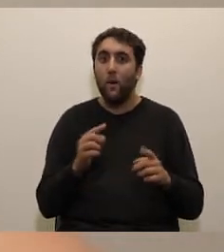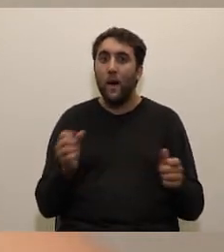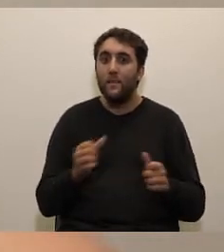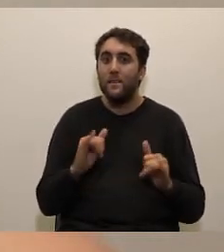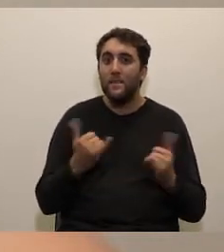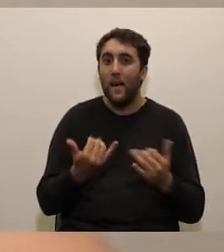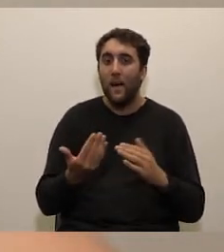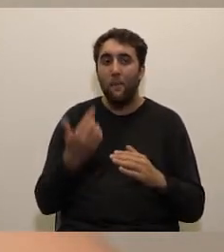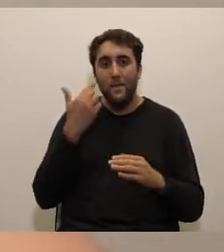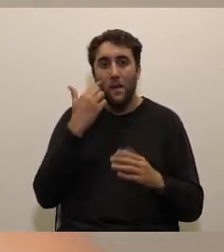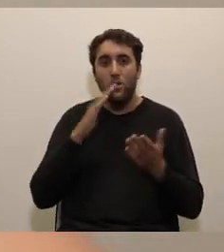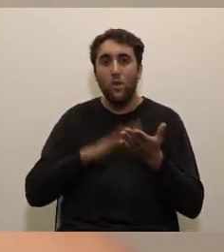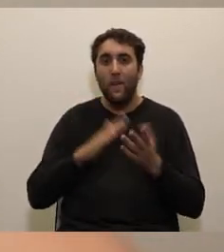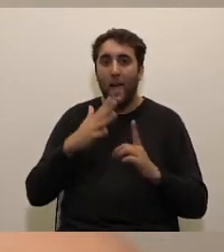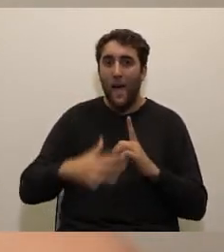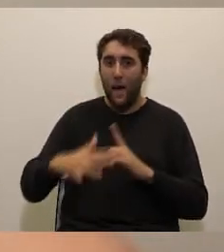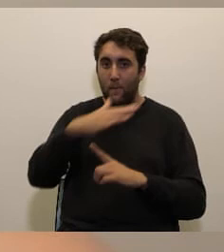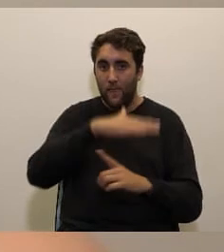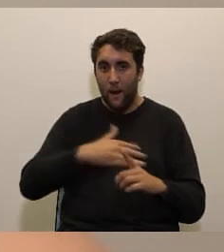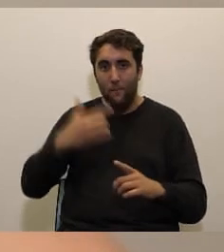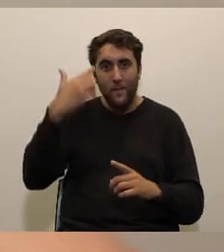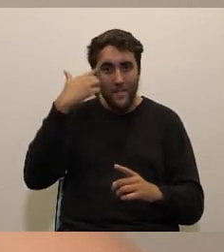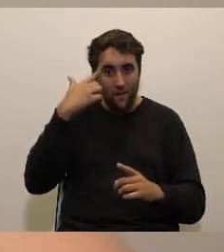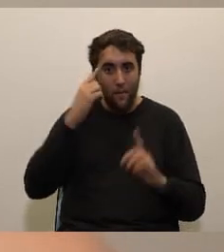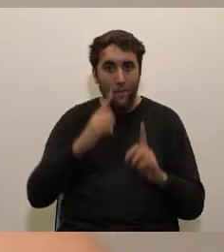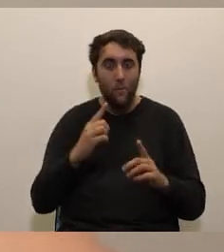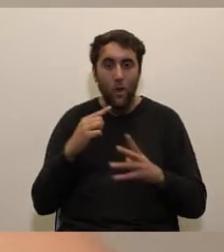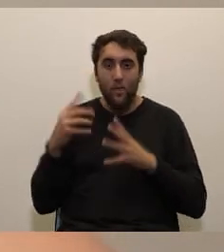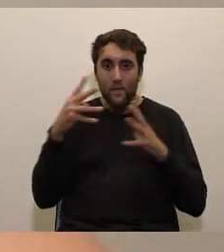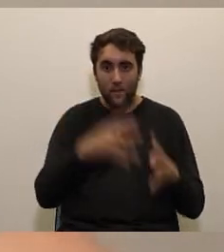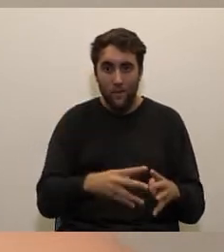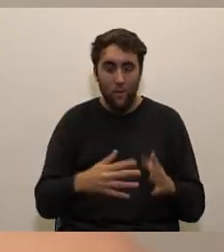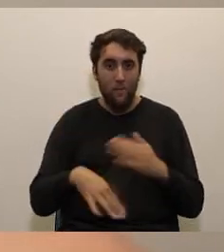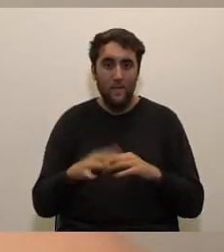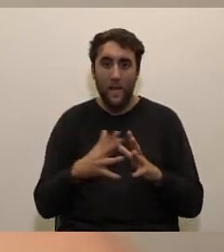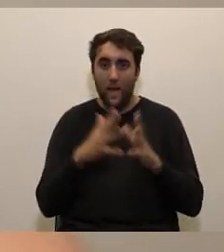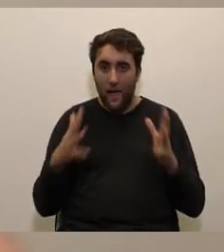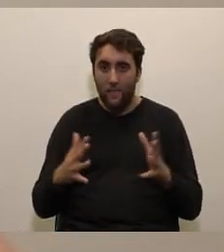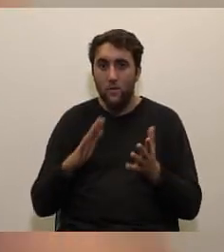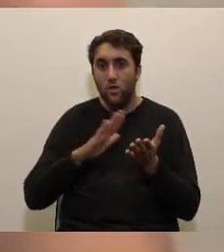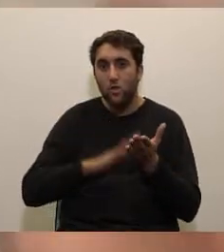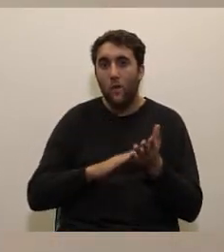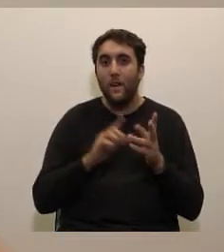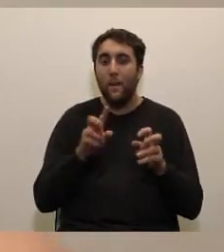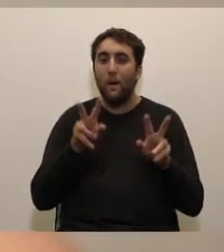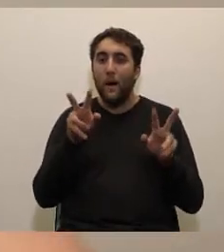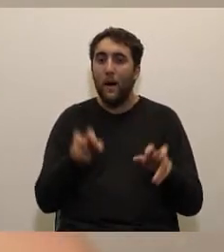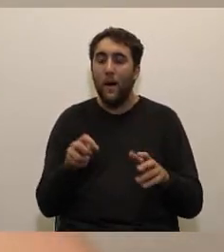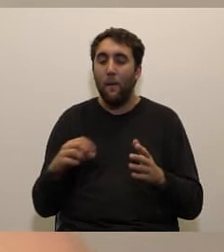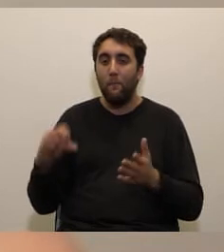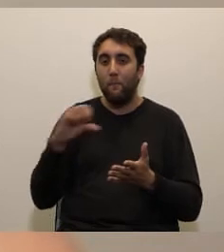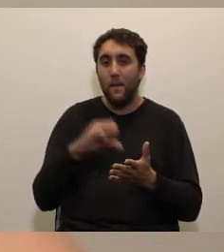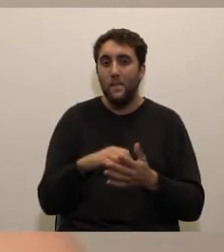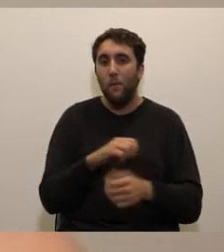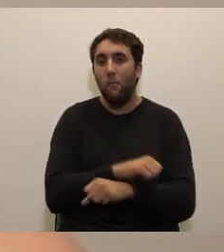Y como yendo más a lo ambiental, creo que también hay desafíos bastante grandes a nivel de poblacionales como país, digamos,